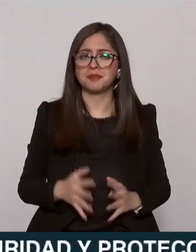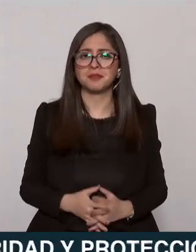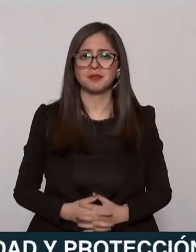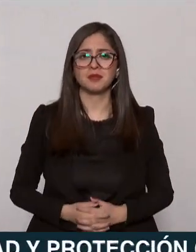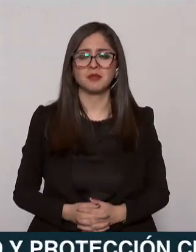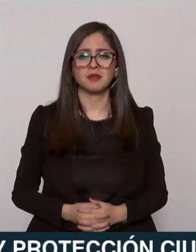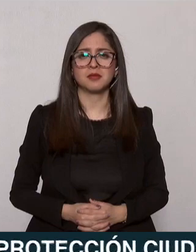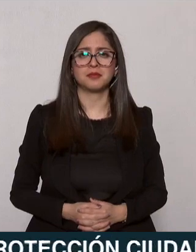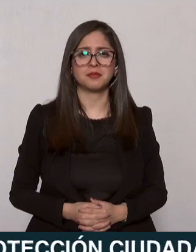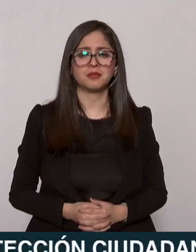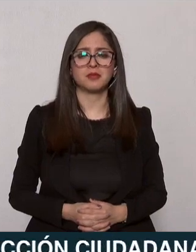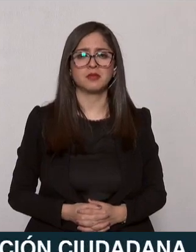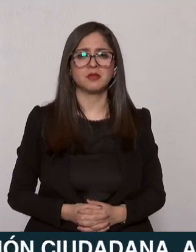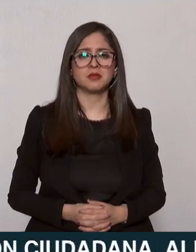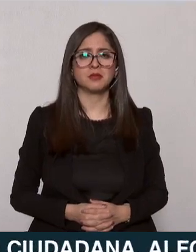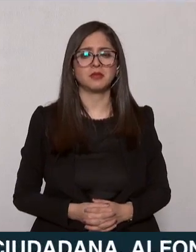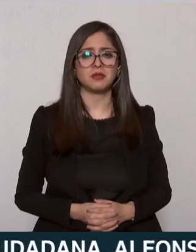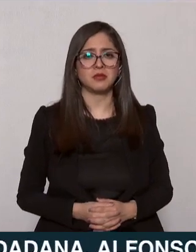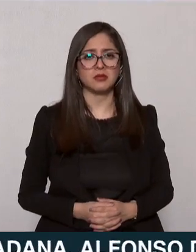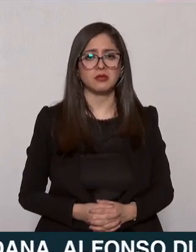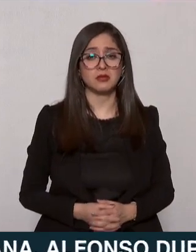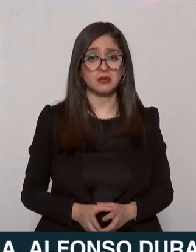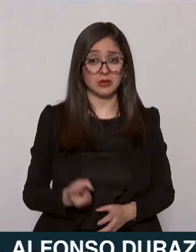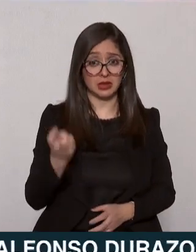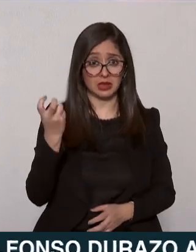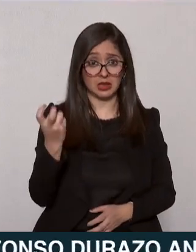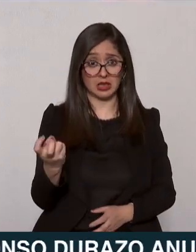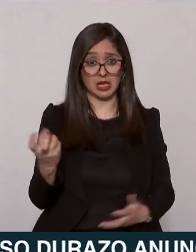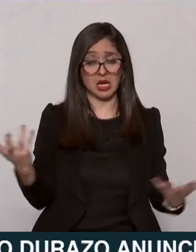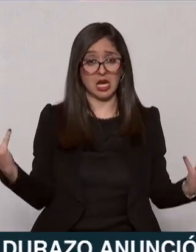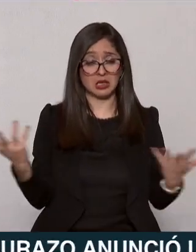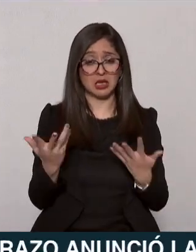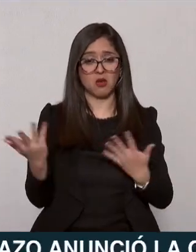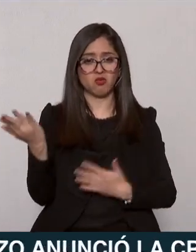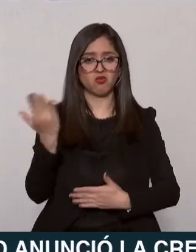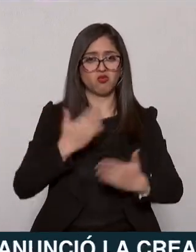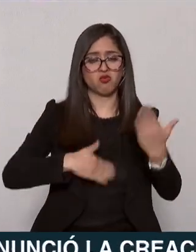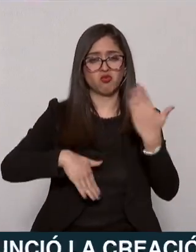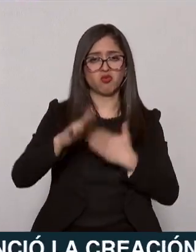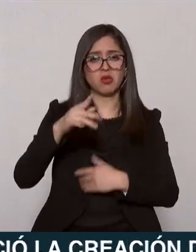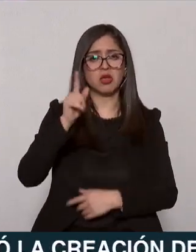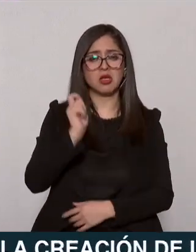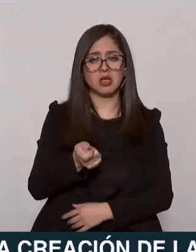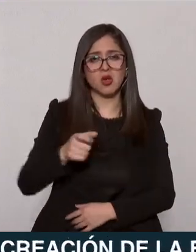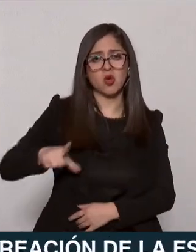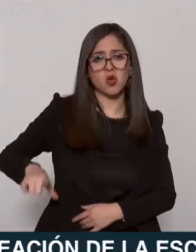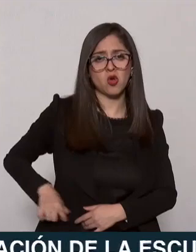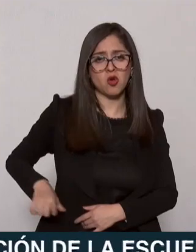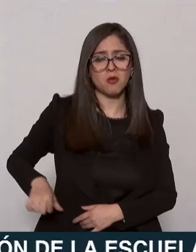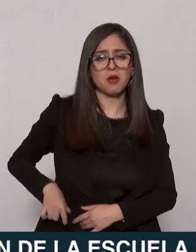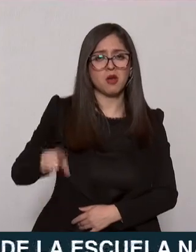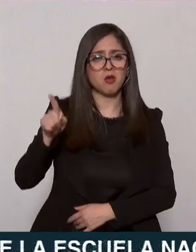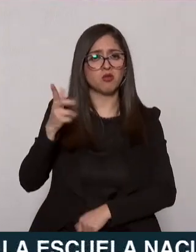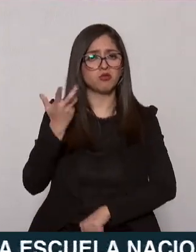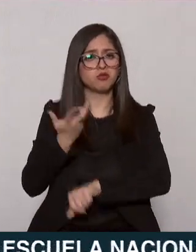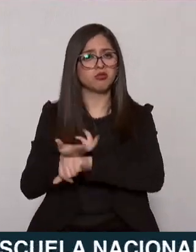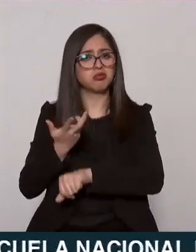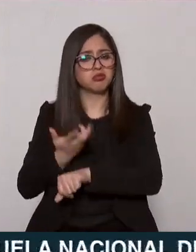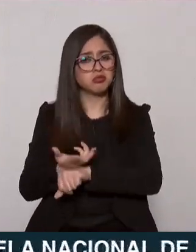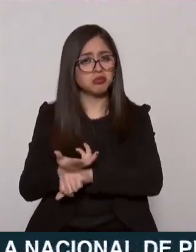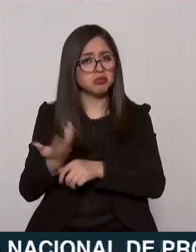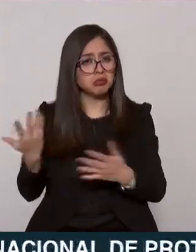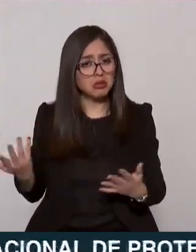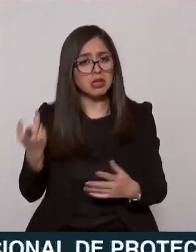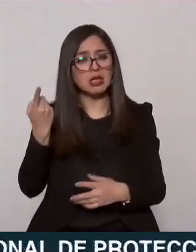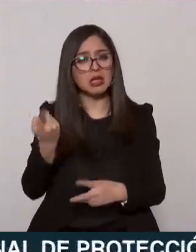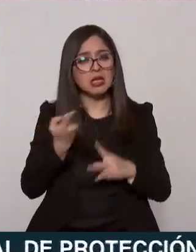Esto es un logro que está haciendo el gobierno de los Estados Unidos. Es un procedimiento que está